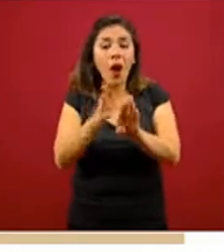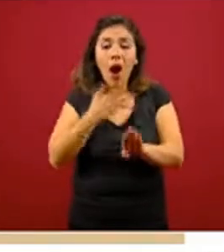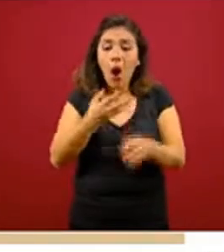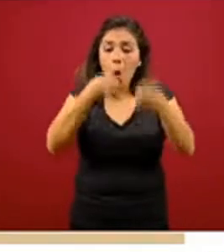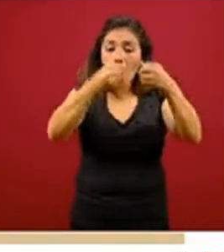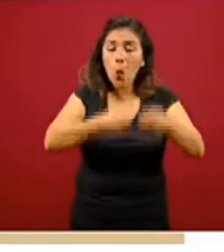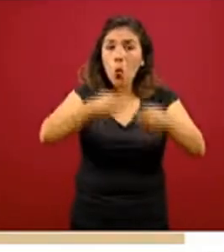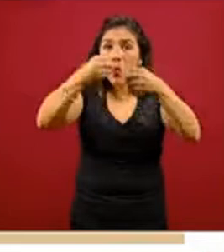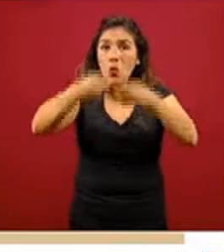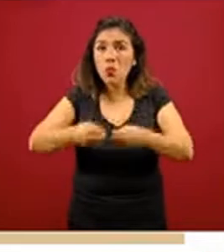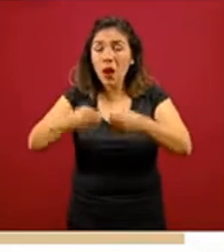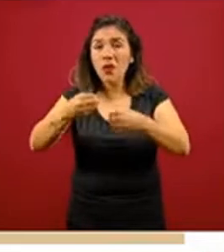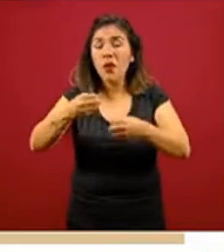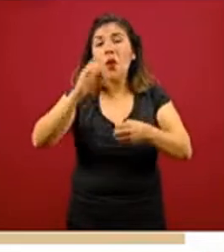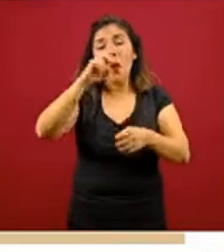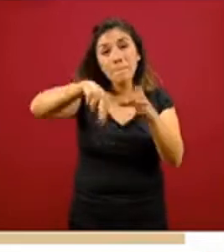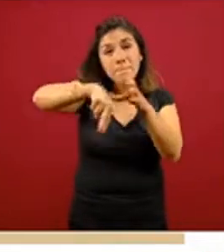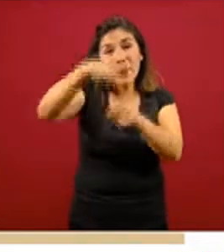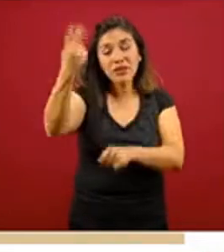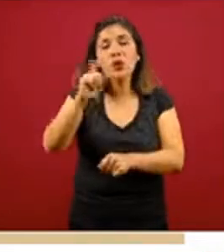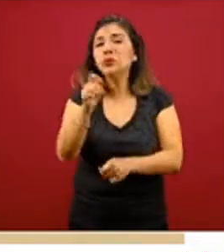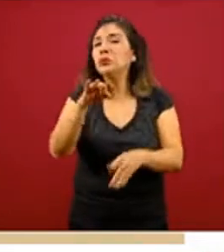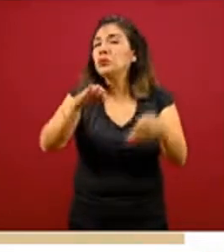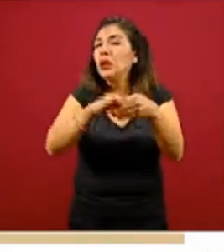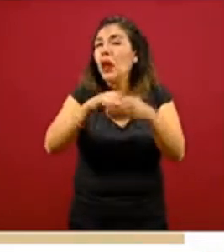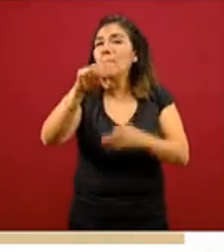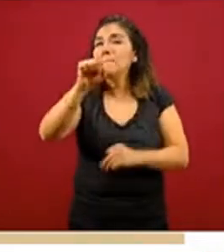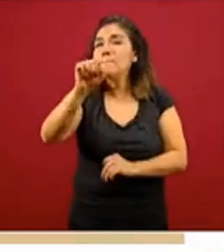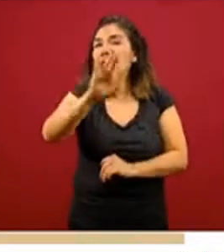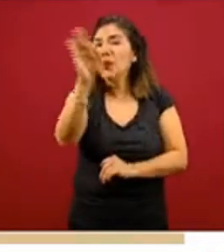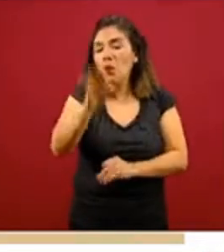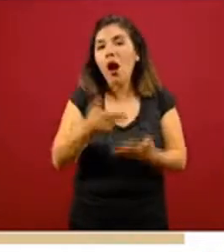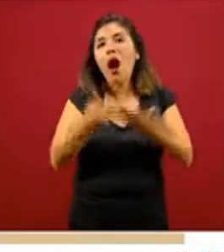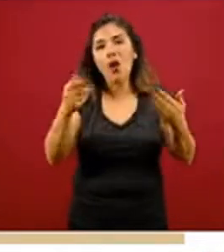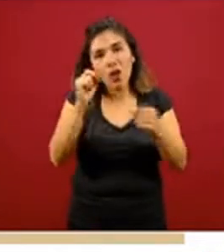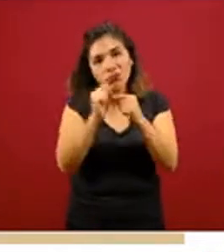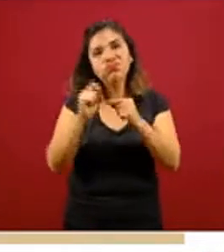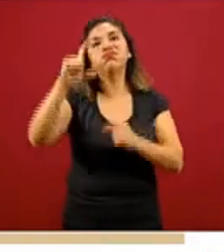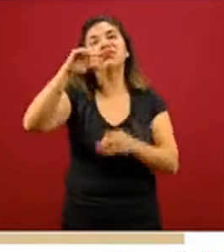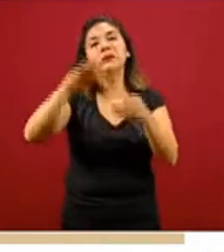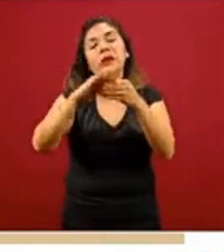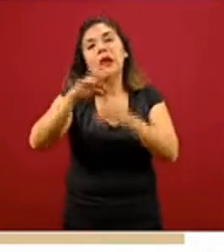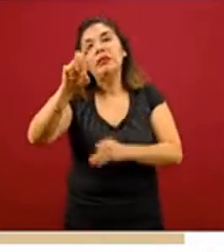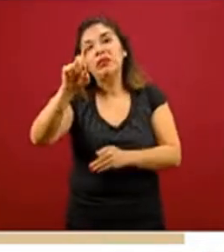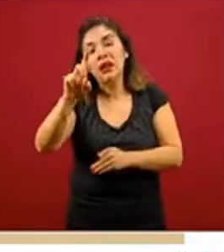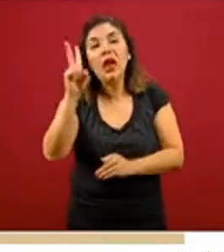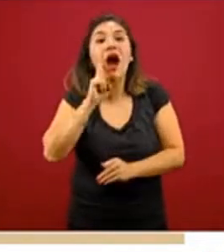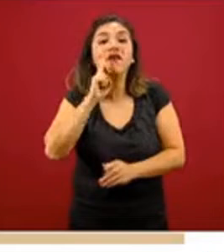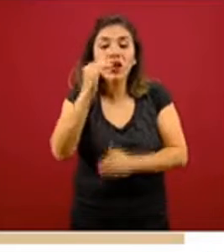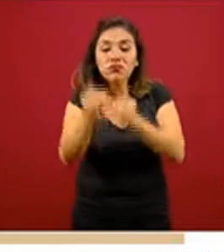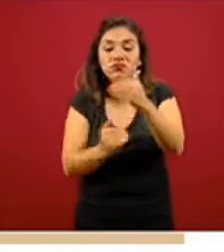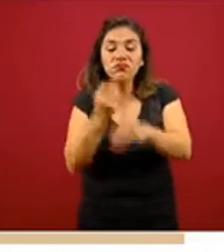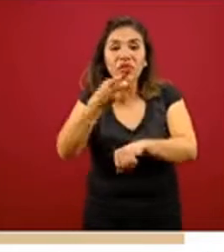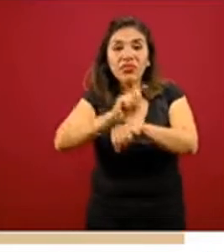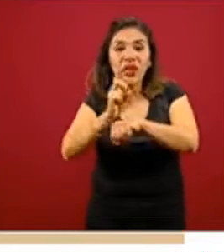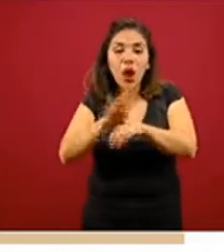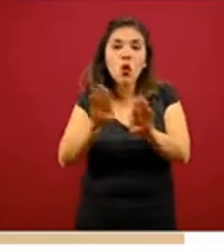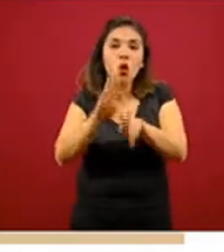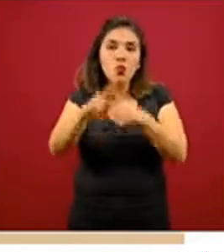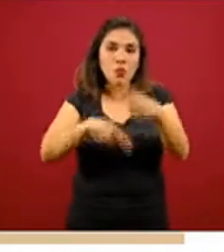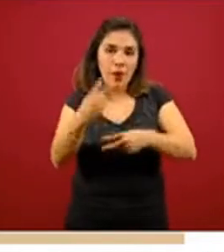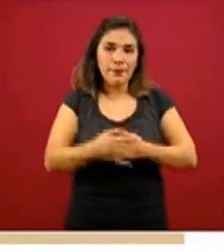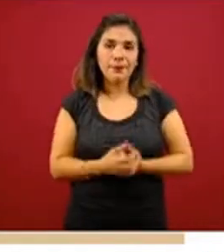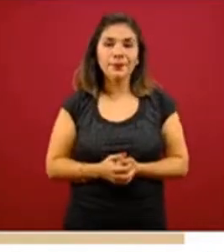disponibilidad era solo alrededor del 20%, ¿no? Entonces vemos un incremento. Vamos a ver cómo se comporta esto durante esta semana.